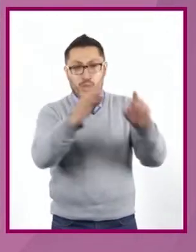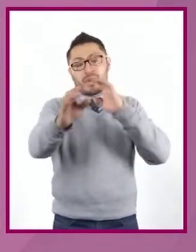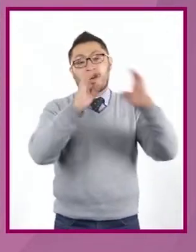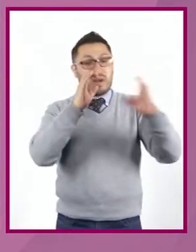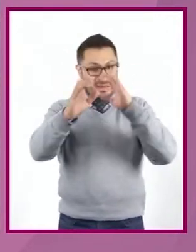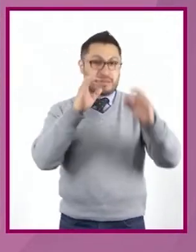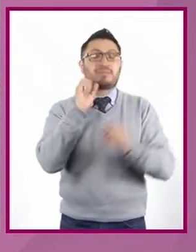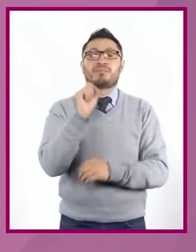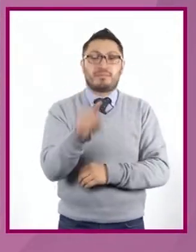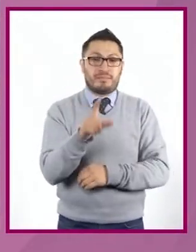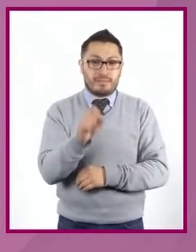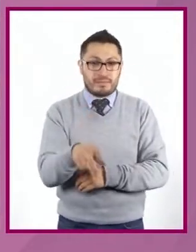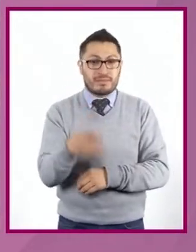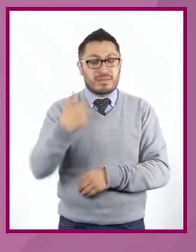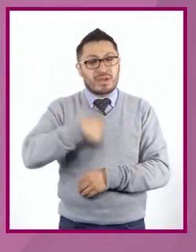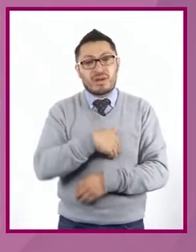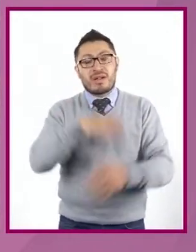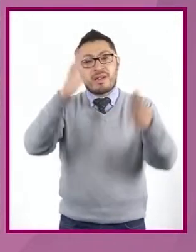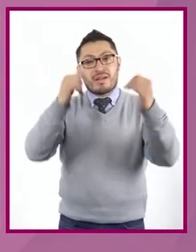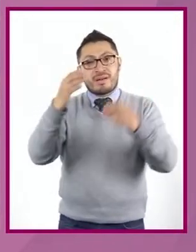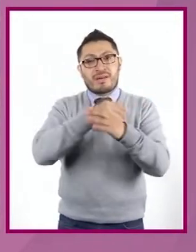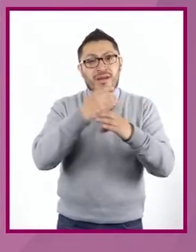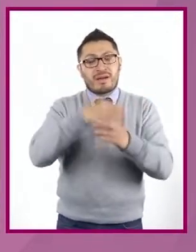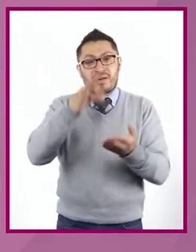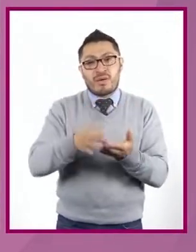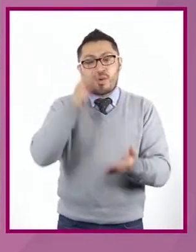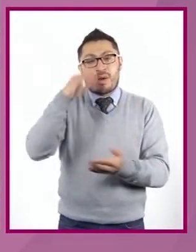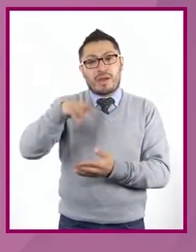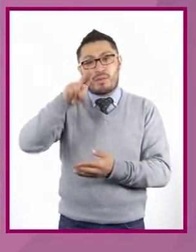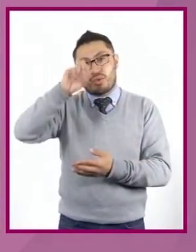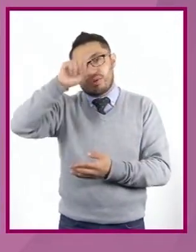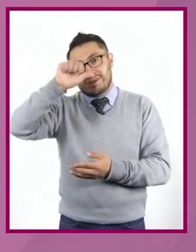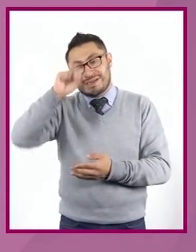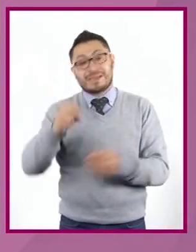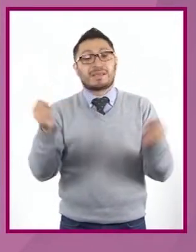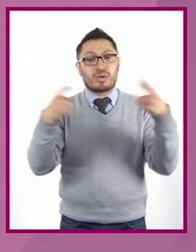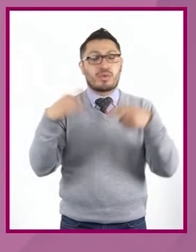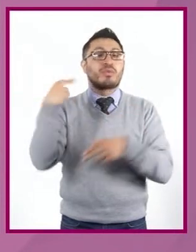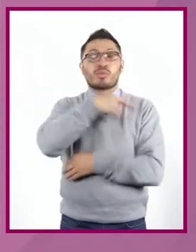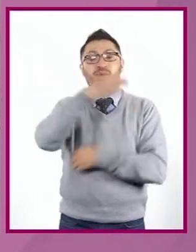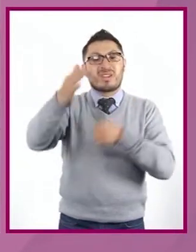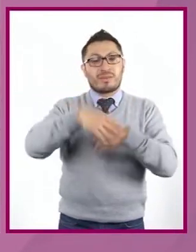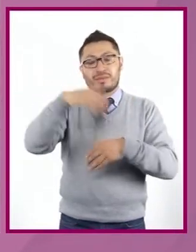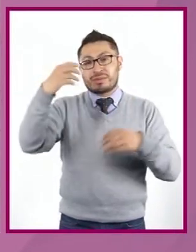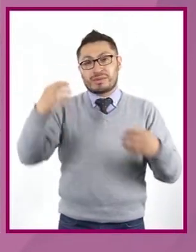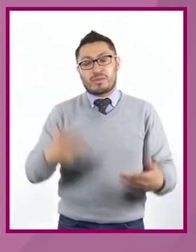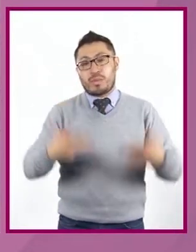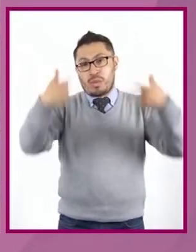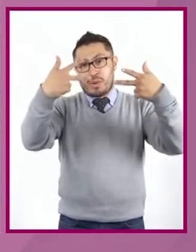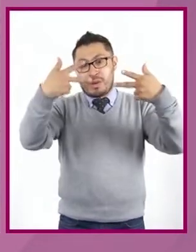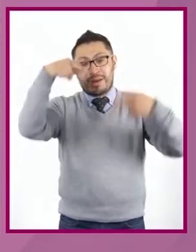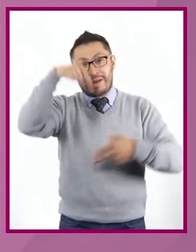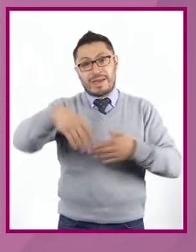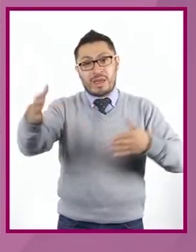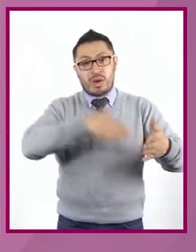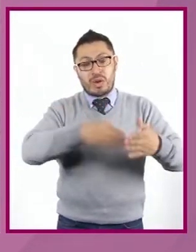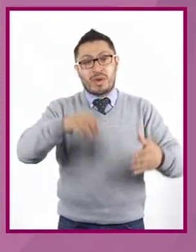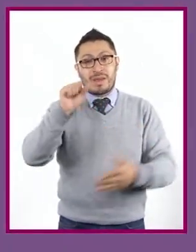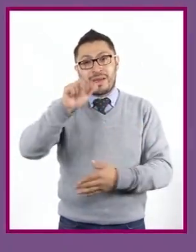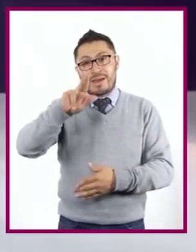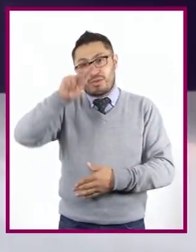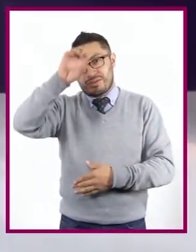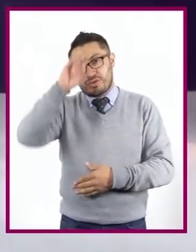comunicación. Nos despedimos del Café de las Musas. Nos veremos pronto en el siguiente episodio de Cocina de